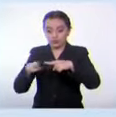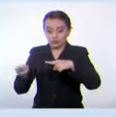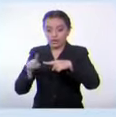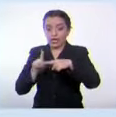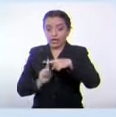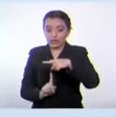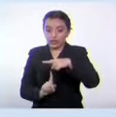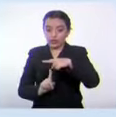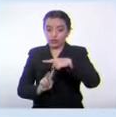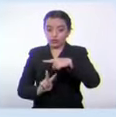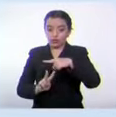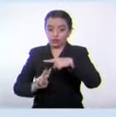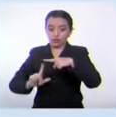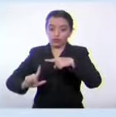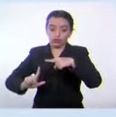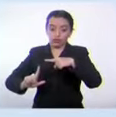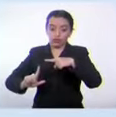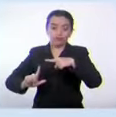2 litros.